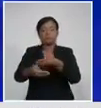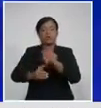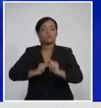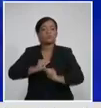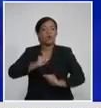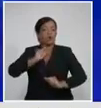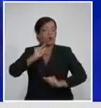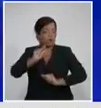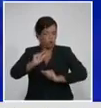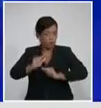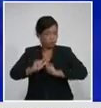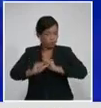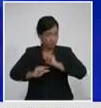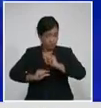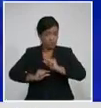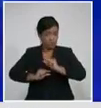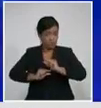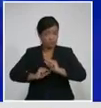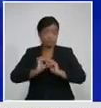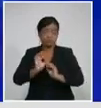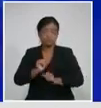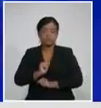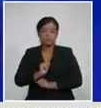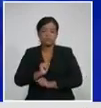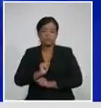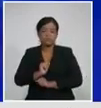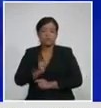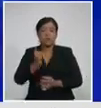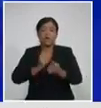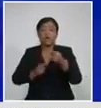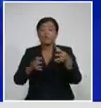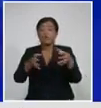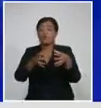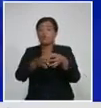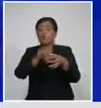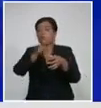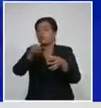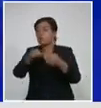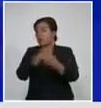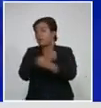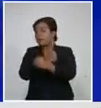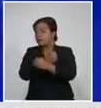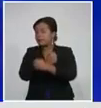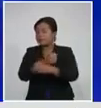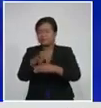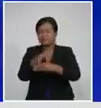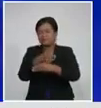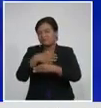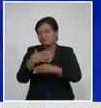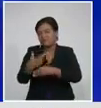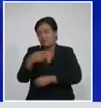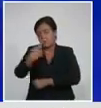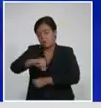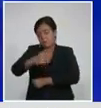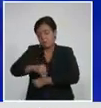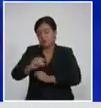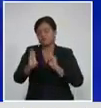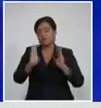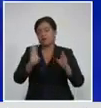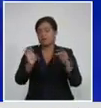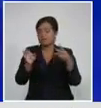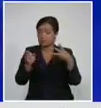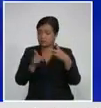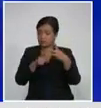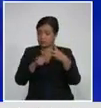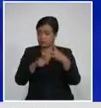caso de la intervención, incluso se ha hablado de grupos de riesgo. ¿En qué se diferencia un ensayo clínico fase 3 y un estudio